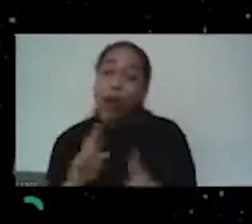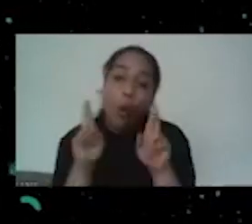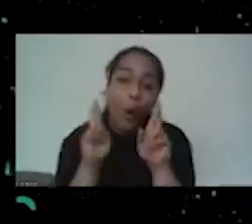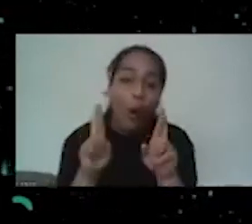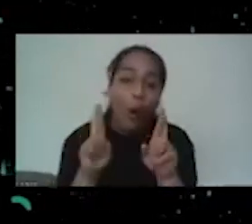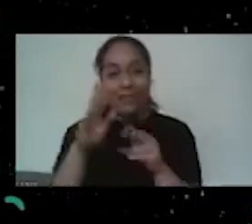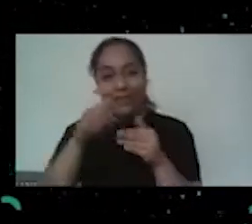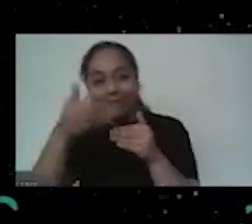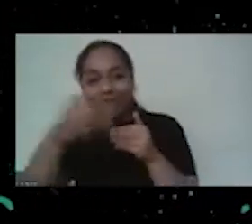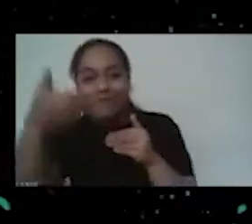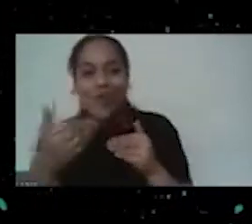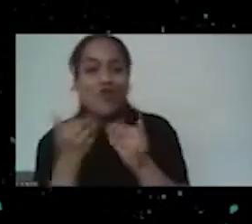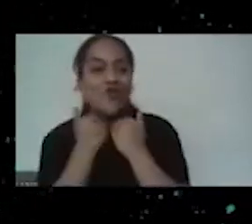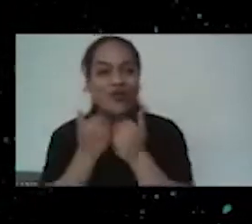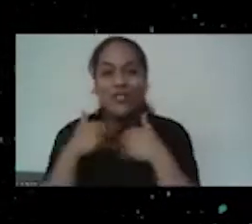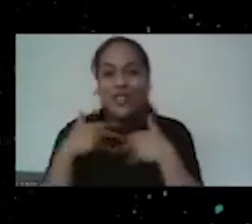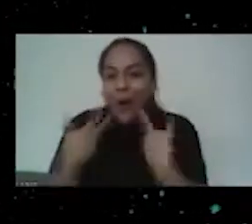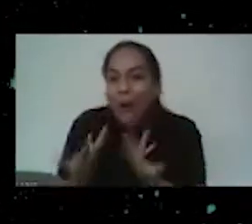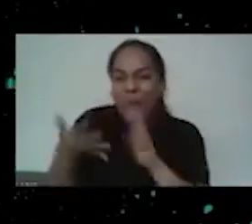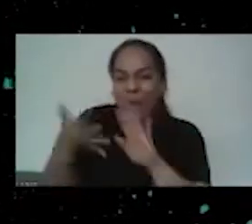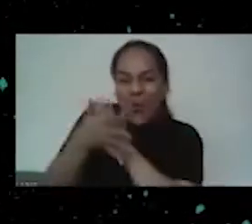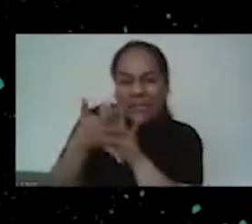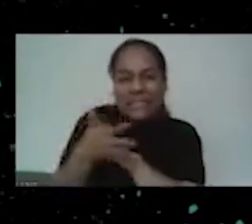me diera, no sabría en este momento